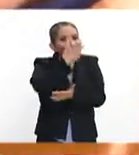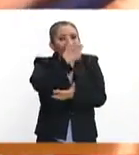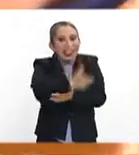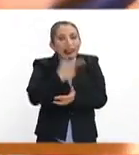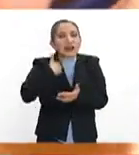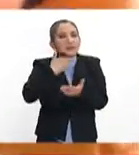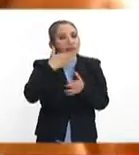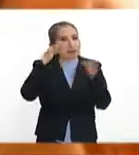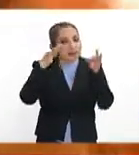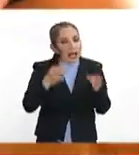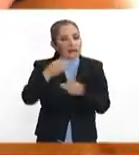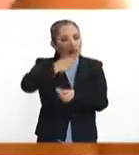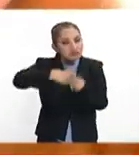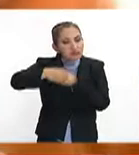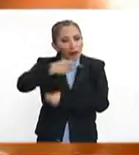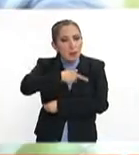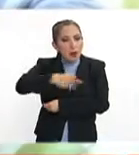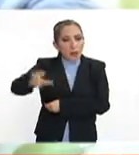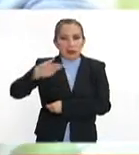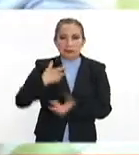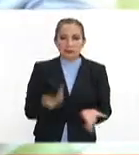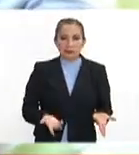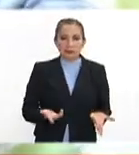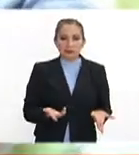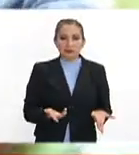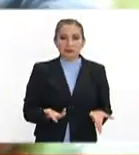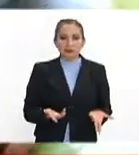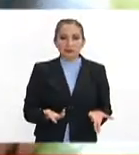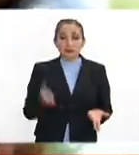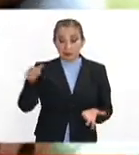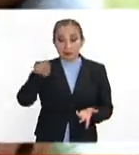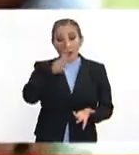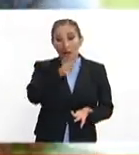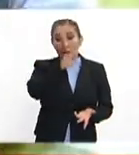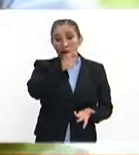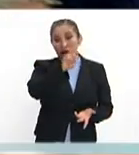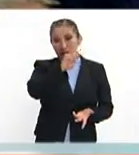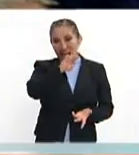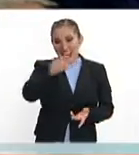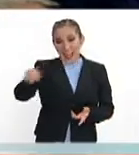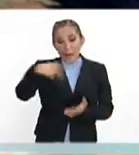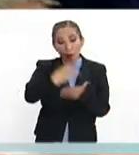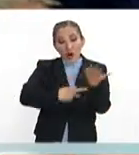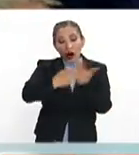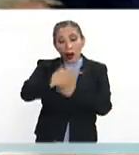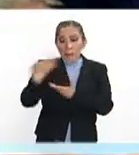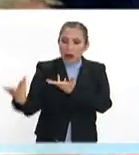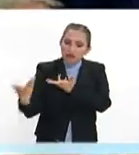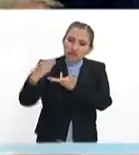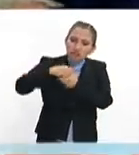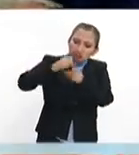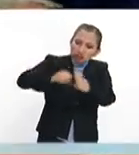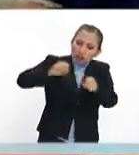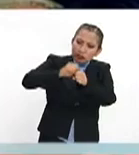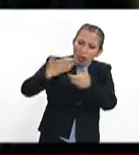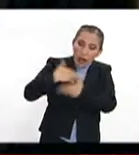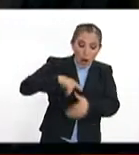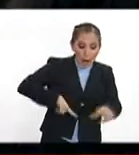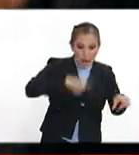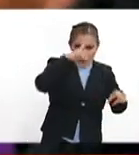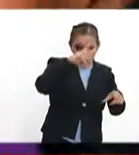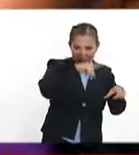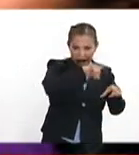salgan de manera sostenida de la pobreza. Es así como Prospera, un programa de inclusión social, un programa del Gobierno